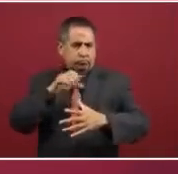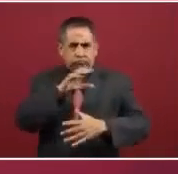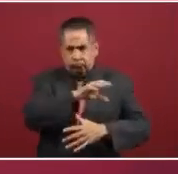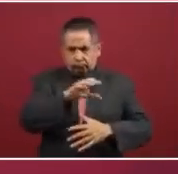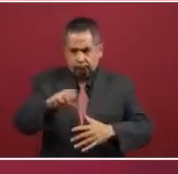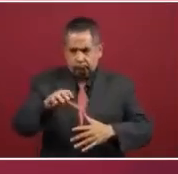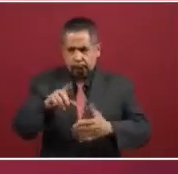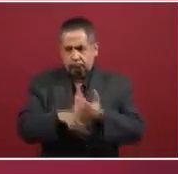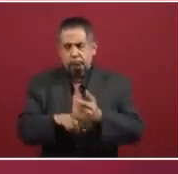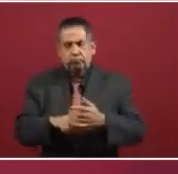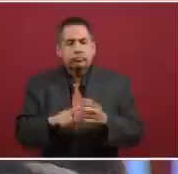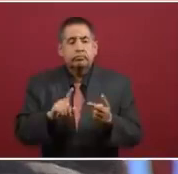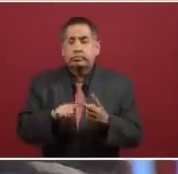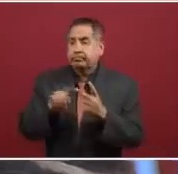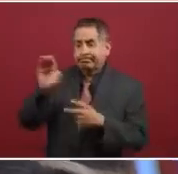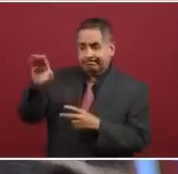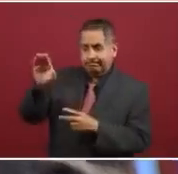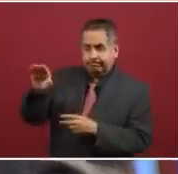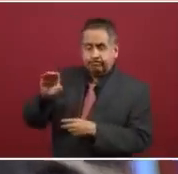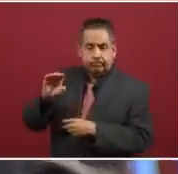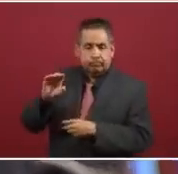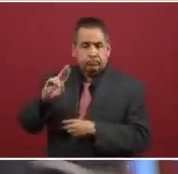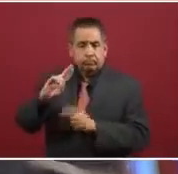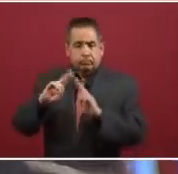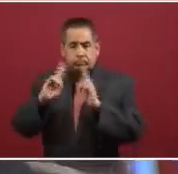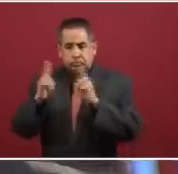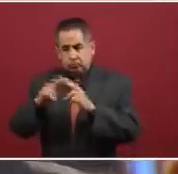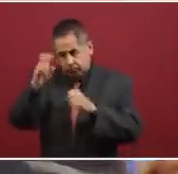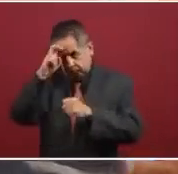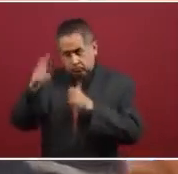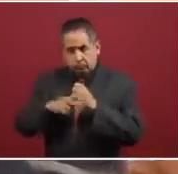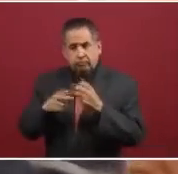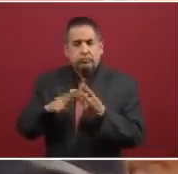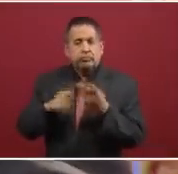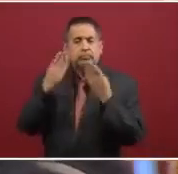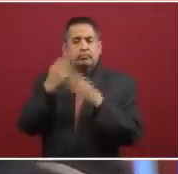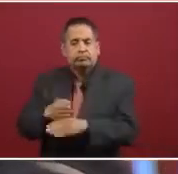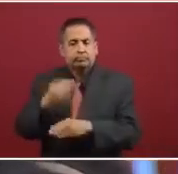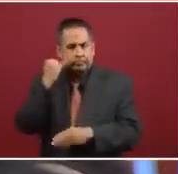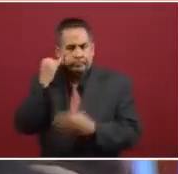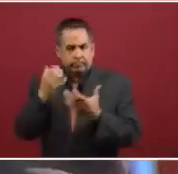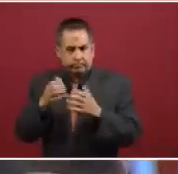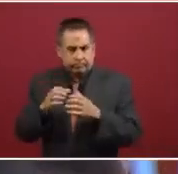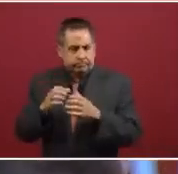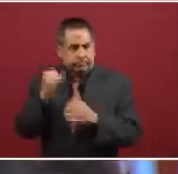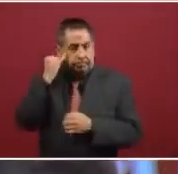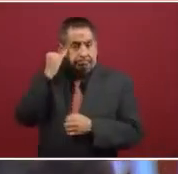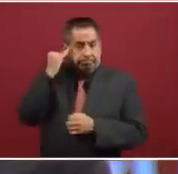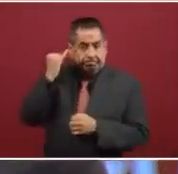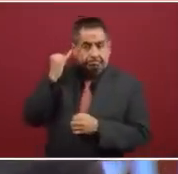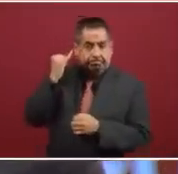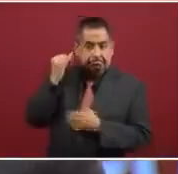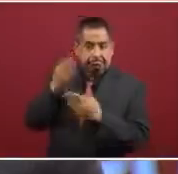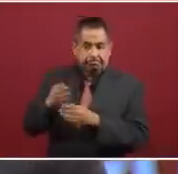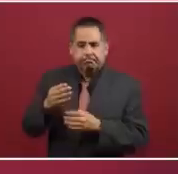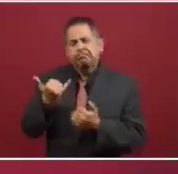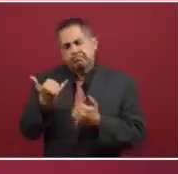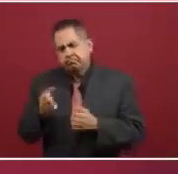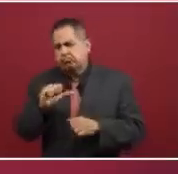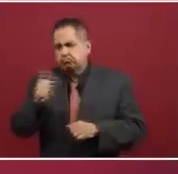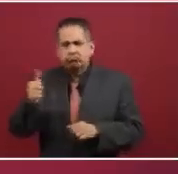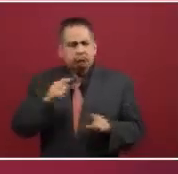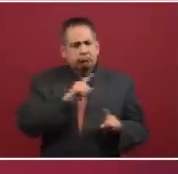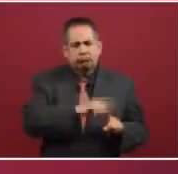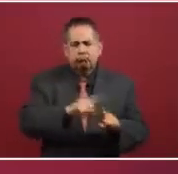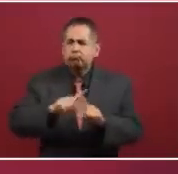así como Unión Europea, Banco de Desarrollo de Japón y otras instituciones que desean